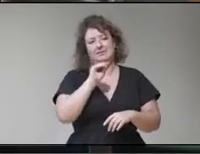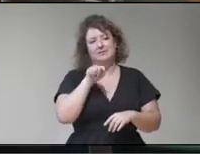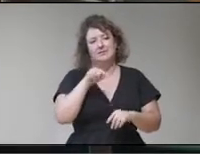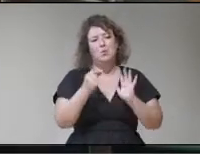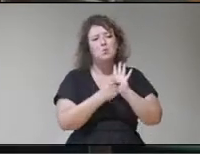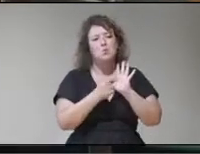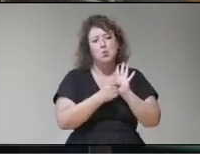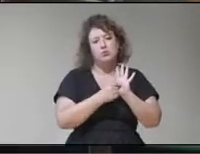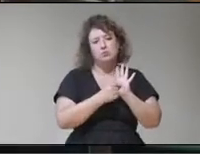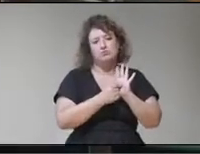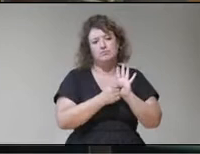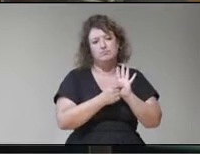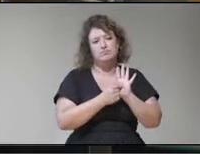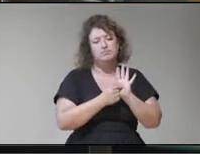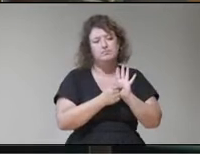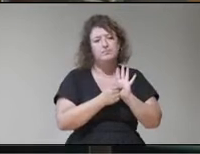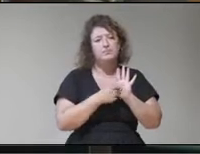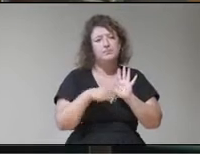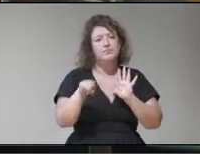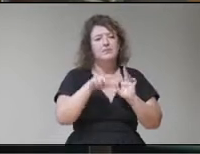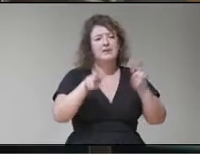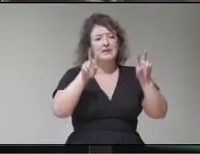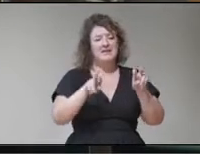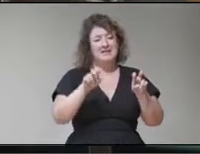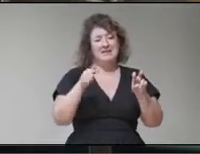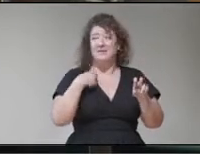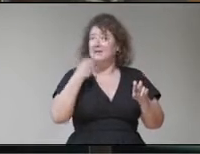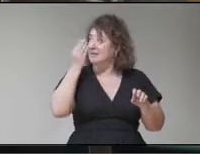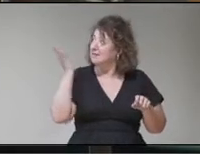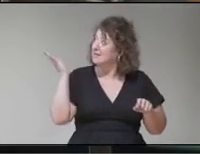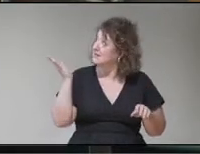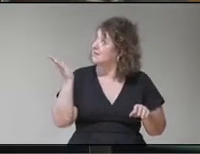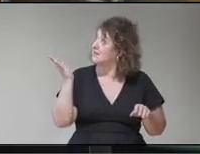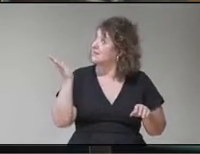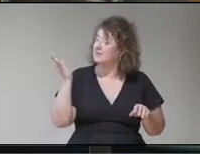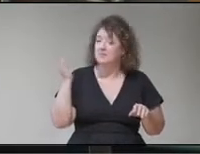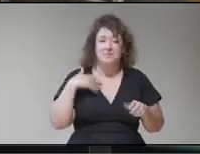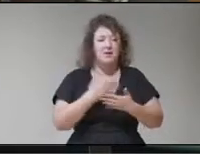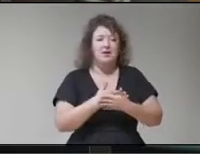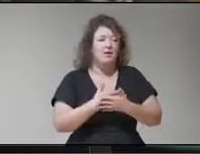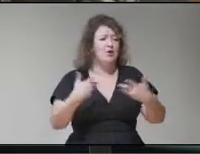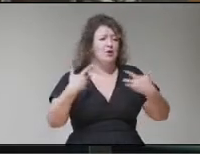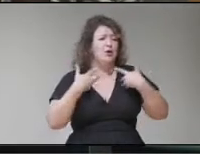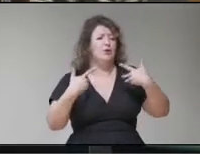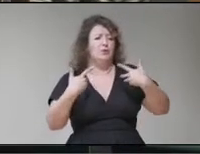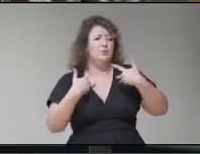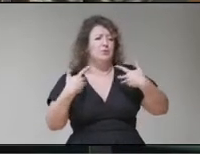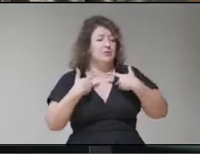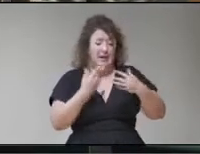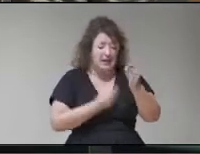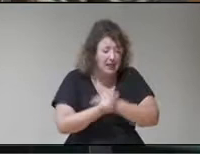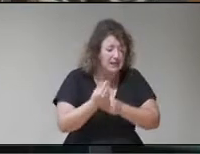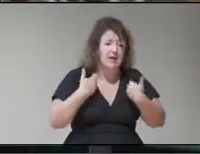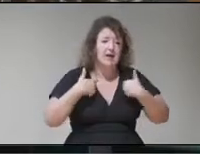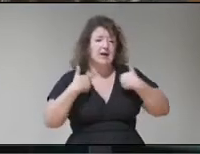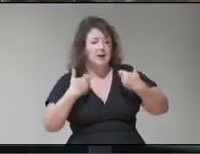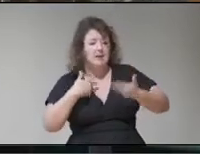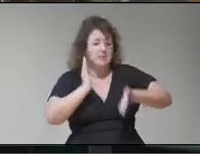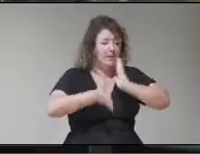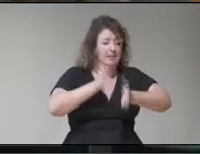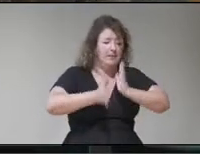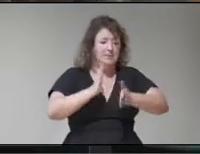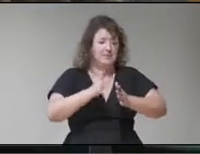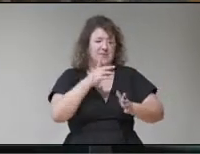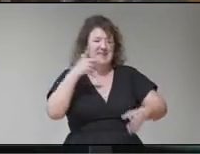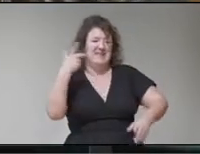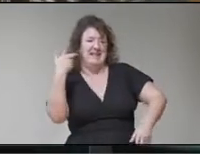punto y que tiene que ver con este chiquillo aquí, el pobrecico, al cual están martirizando ya nada más haber nacido, como veis en esa